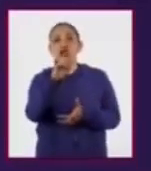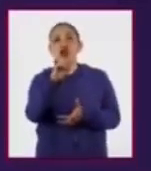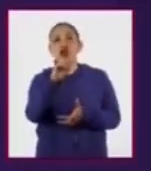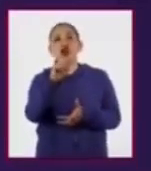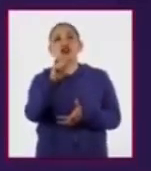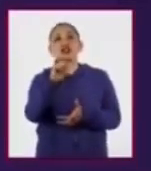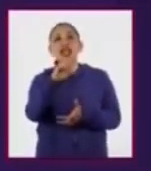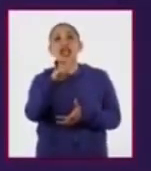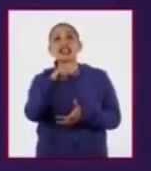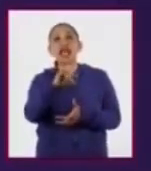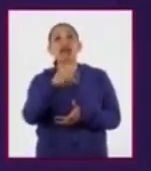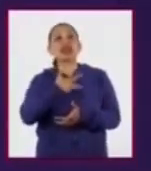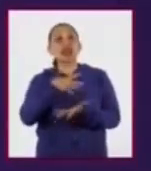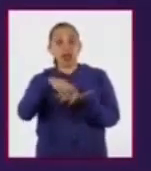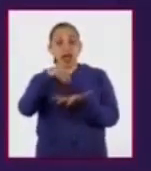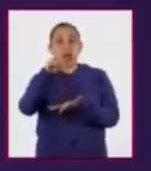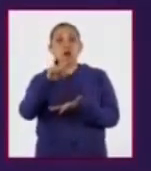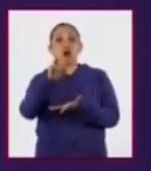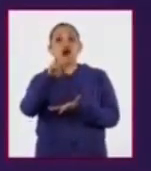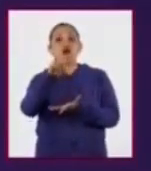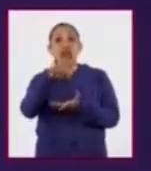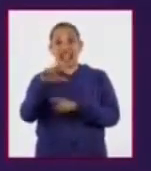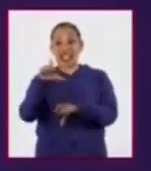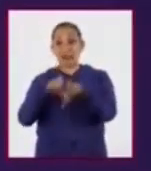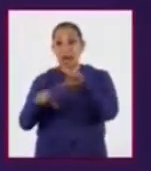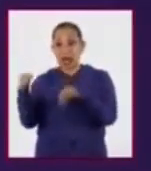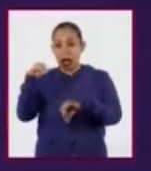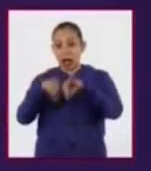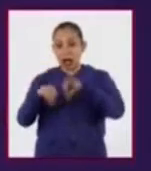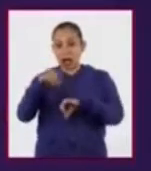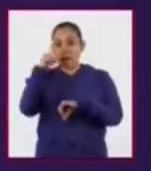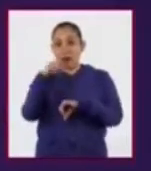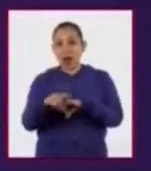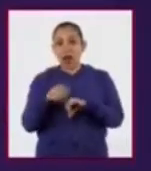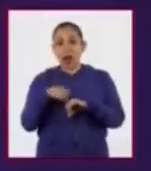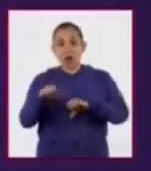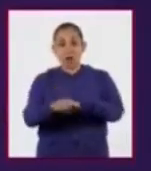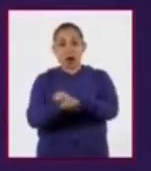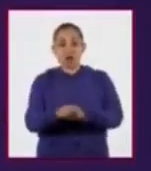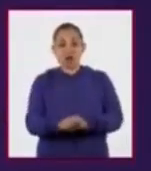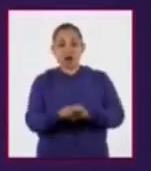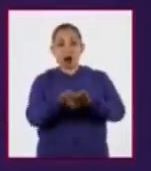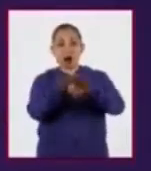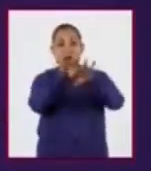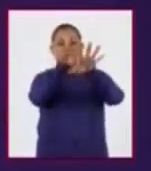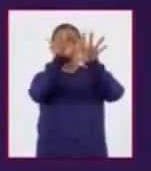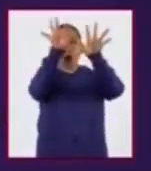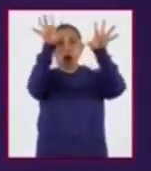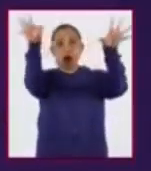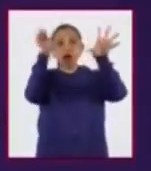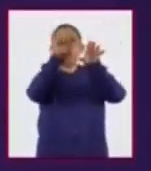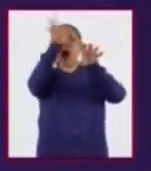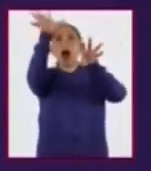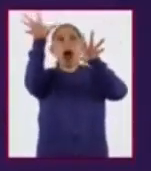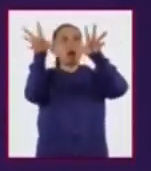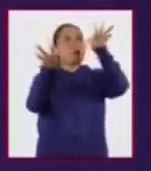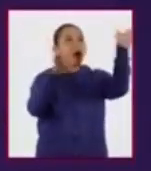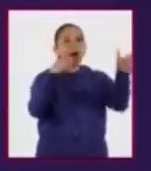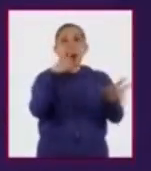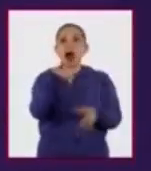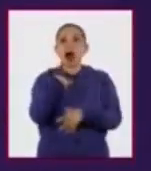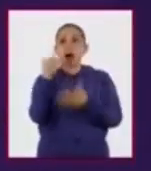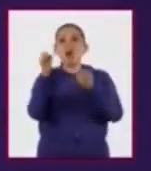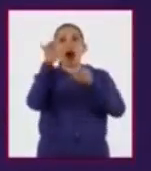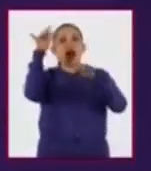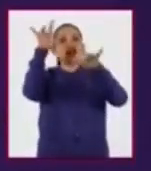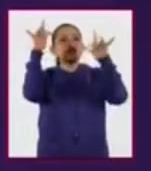utiliza pólvora y compuestos químicos para producir, mediante explosiones controladas, un espectáculo de